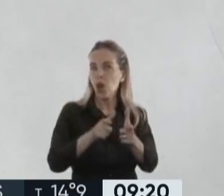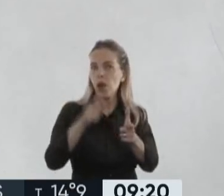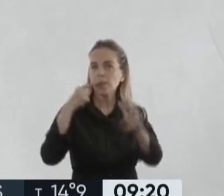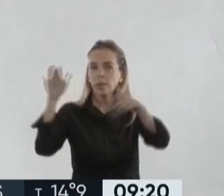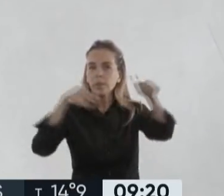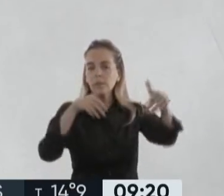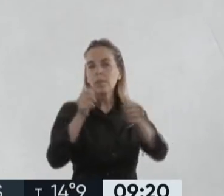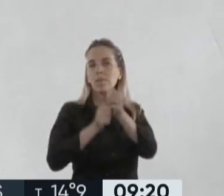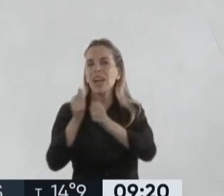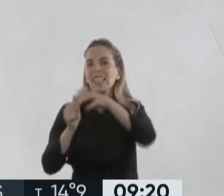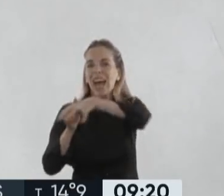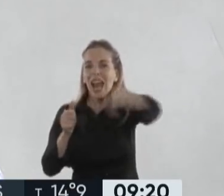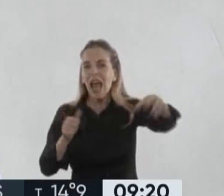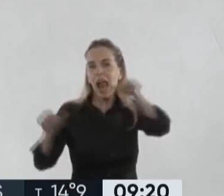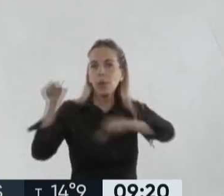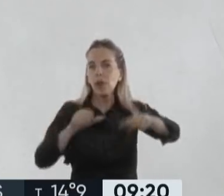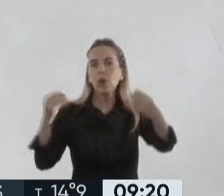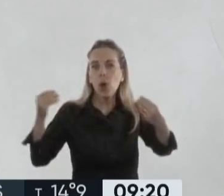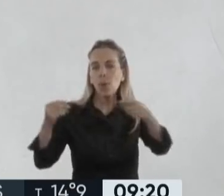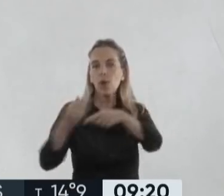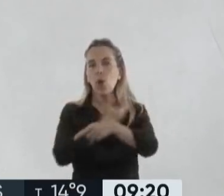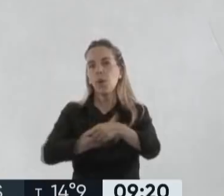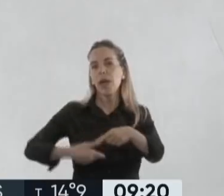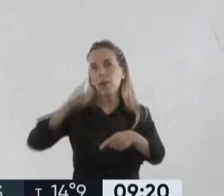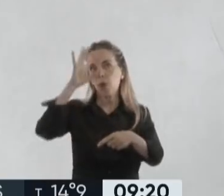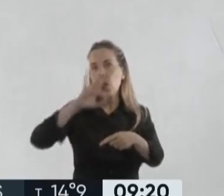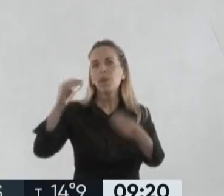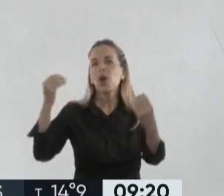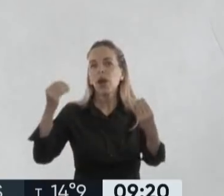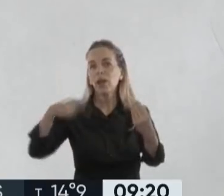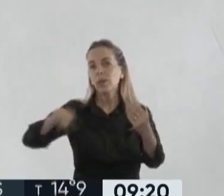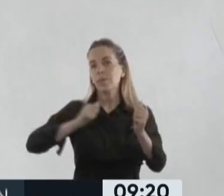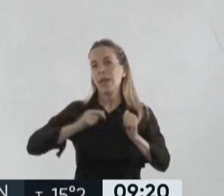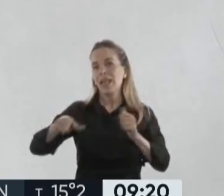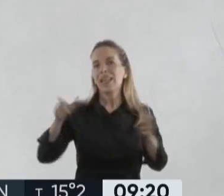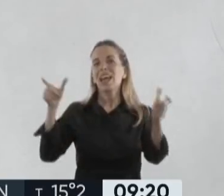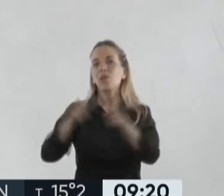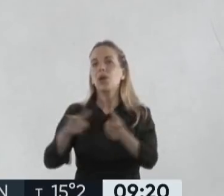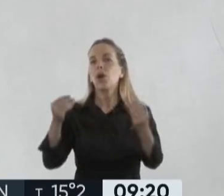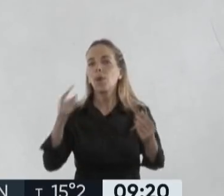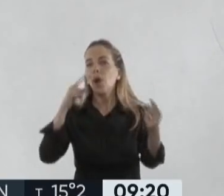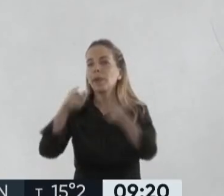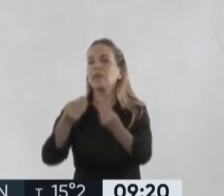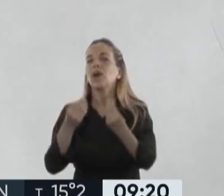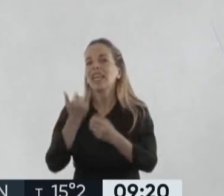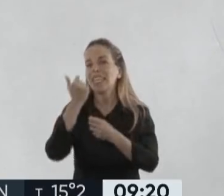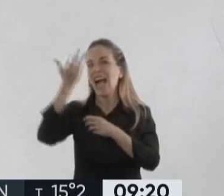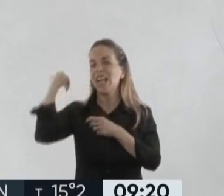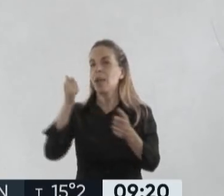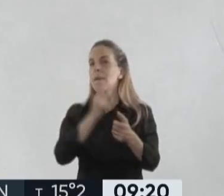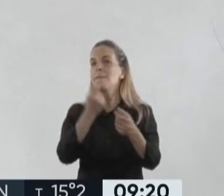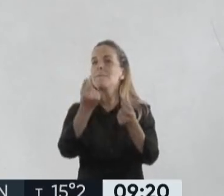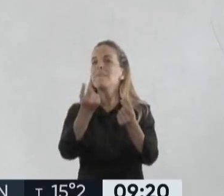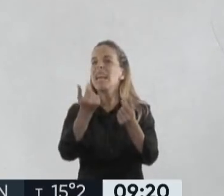empresarias. ¿Cuál es la postura del gobierno? ¿Qué esperan de estas reuniones? Ya que, bueno, cuando se trató el tema de los precios de los alimentos no hubo